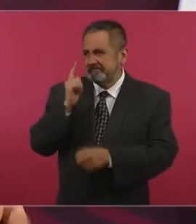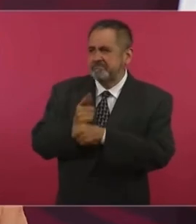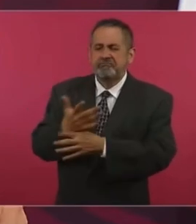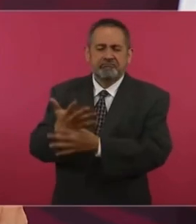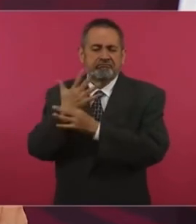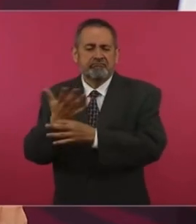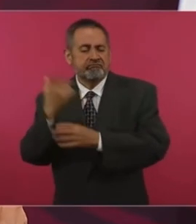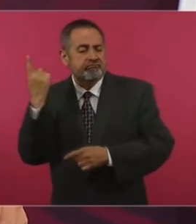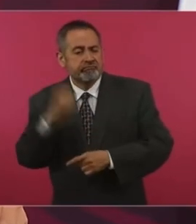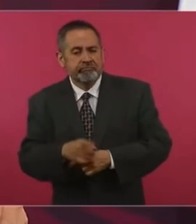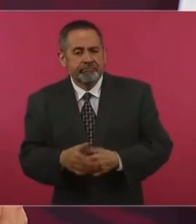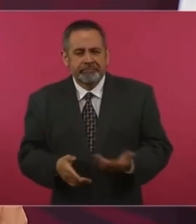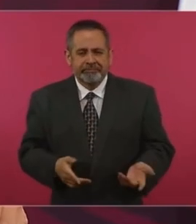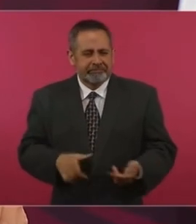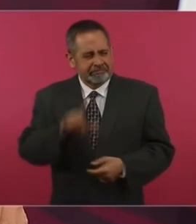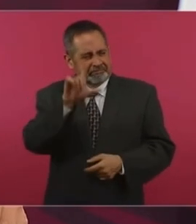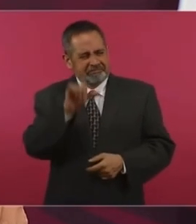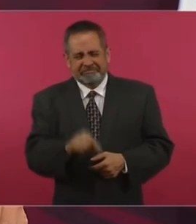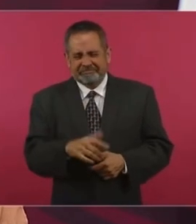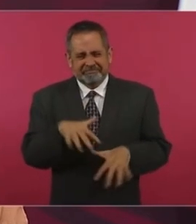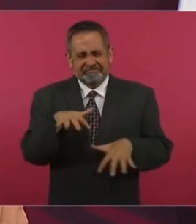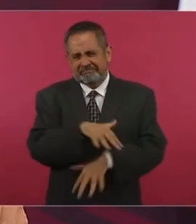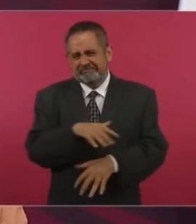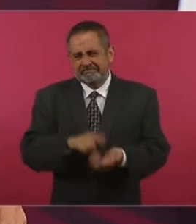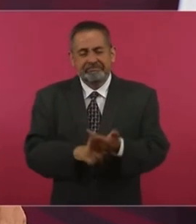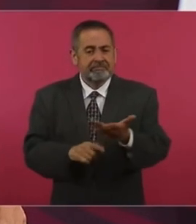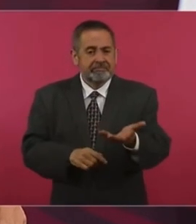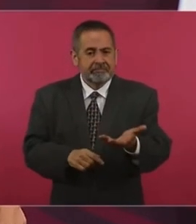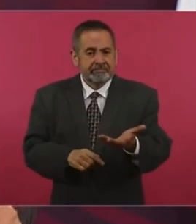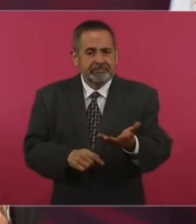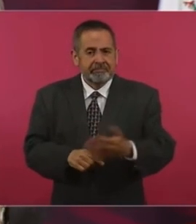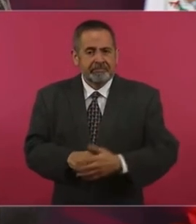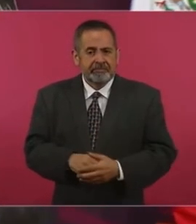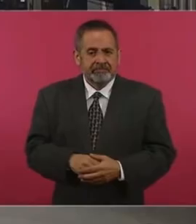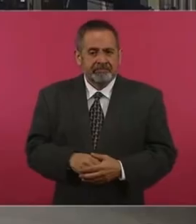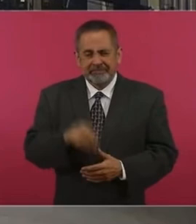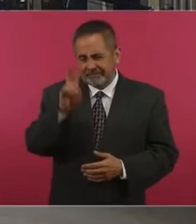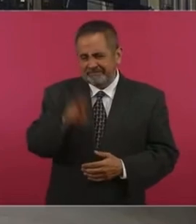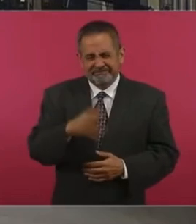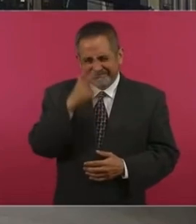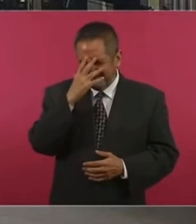Miren la manera tan vil en que asesinaron